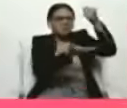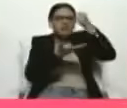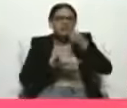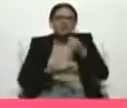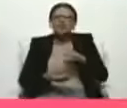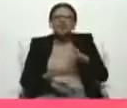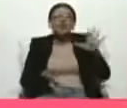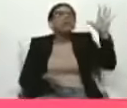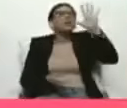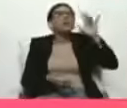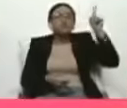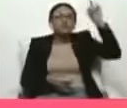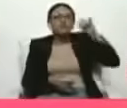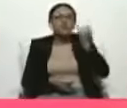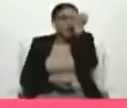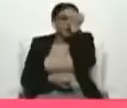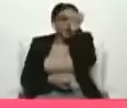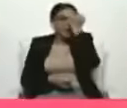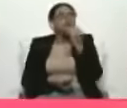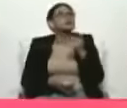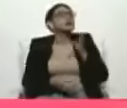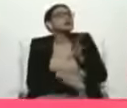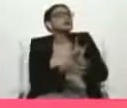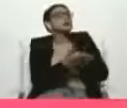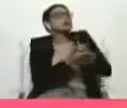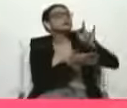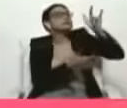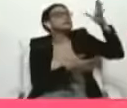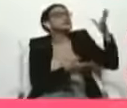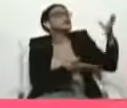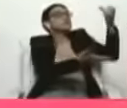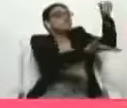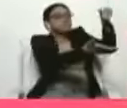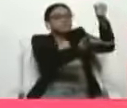India. Se llama Remdesivir. ¿Ustedes conocen el Remdesivir? ¿Lo escucharon?